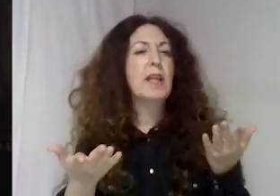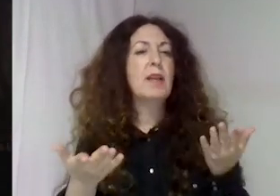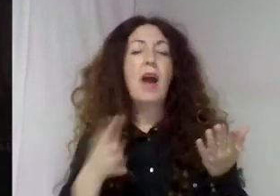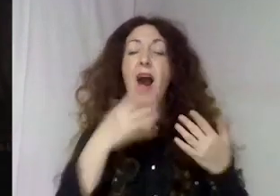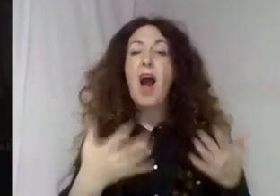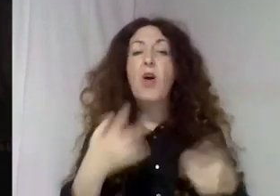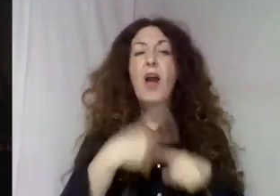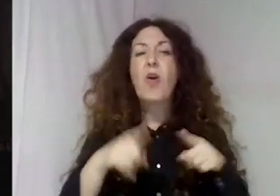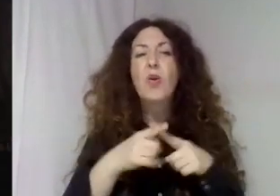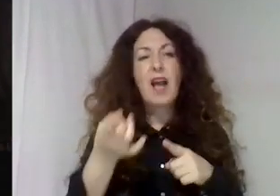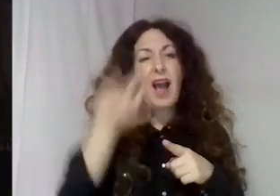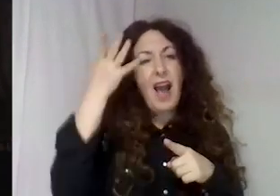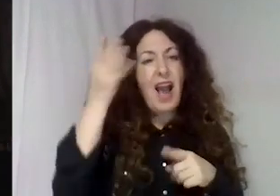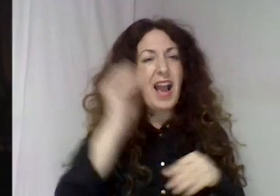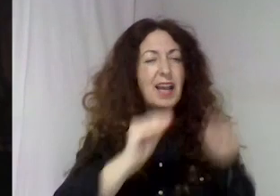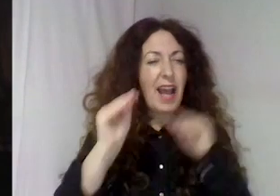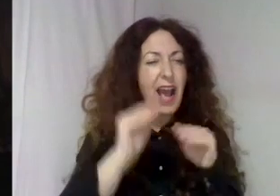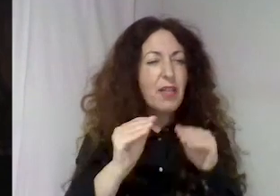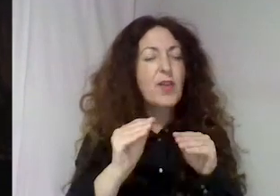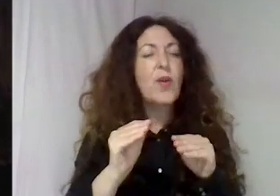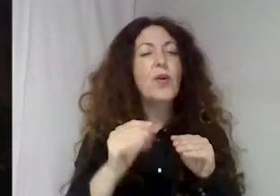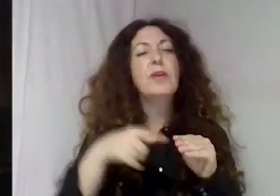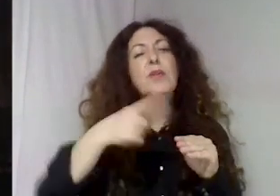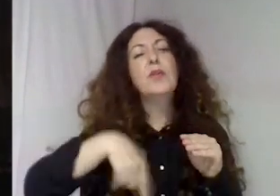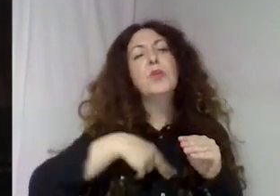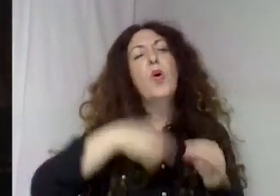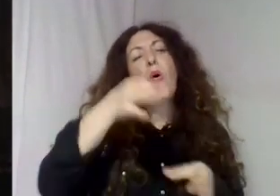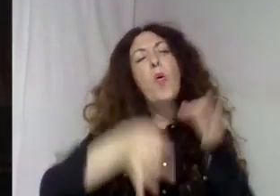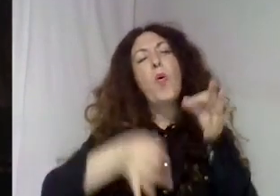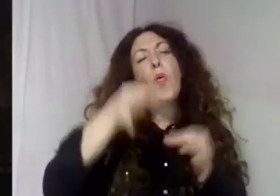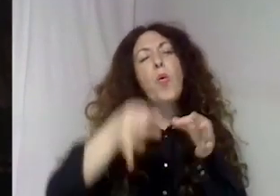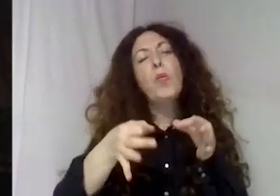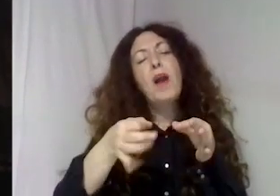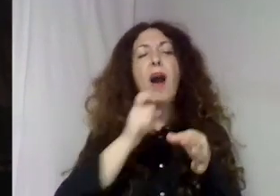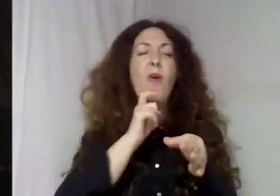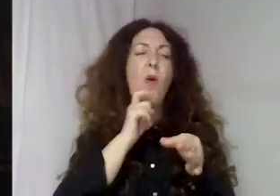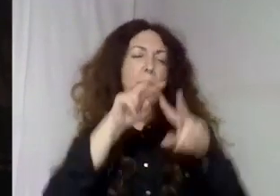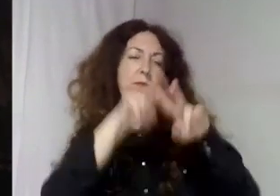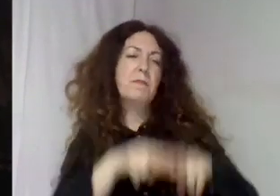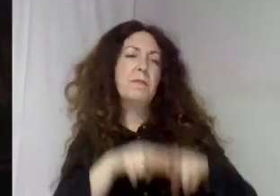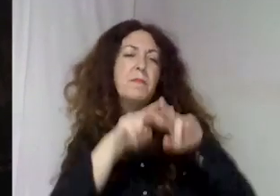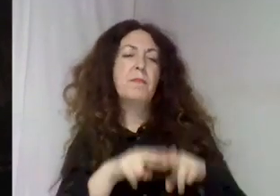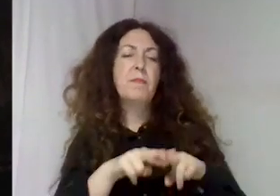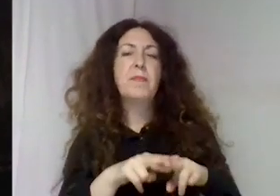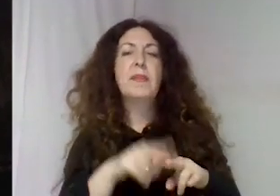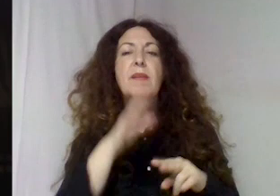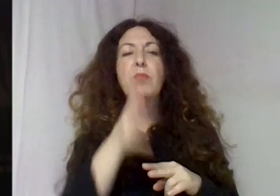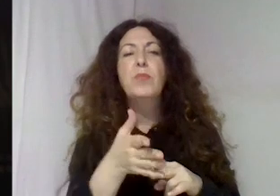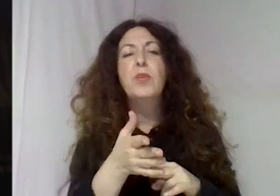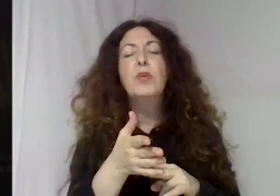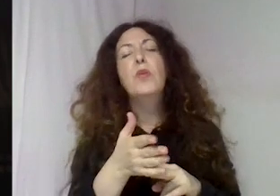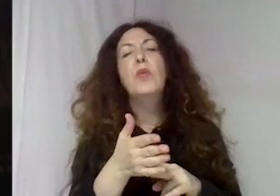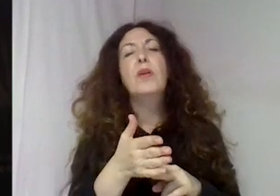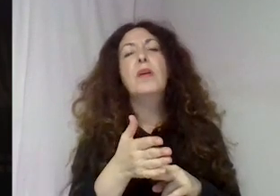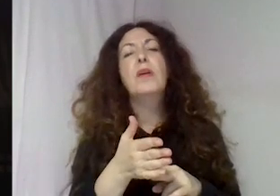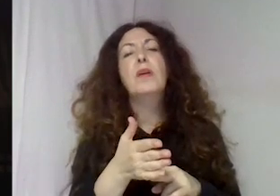de cargo entre dos creadores en torno a si el poeta tiene o no tiene biografía, es decir,